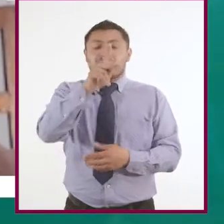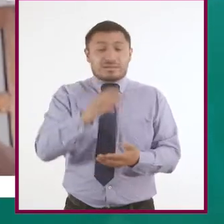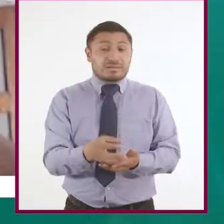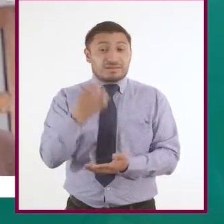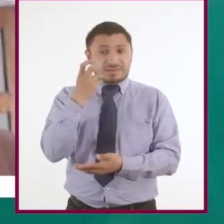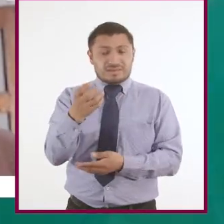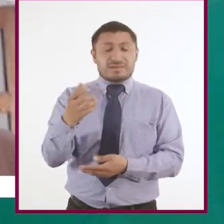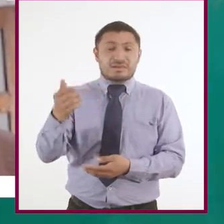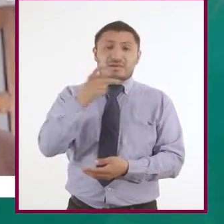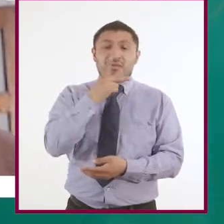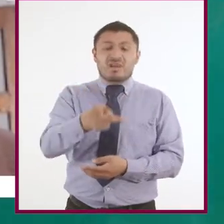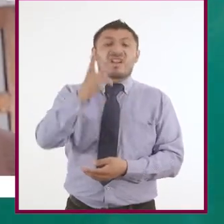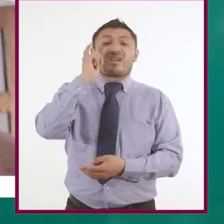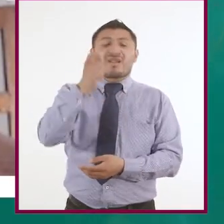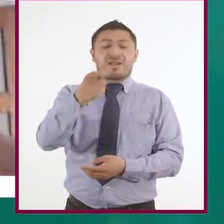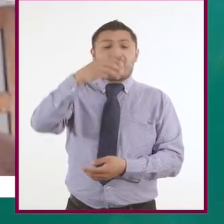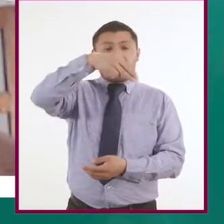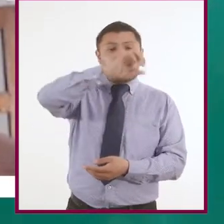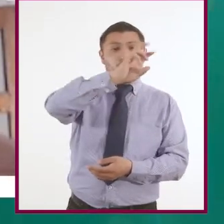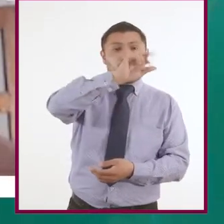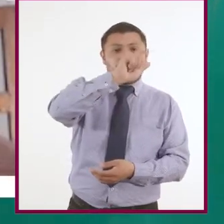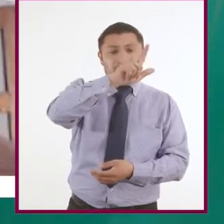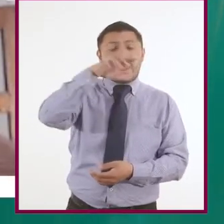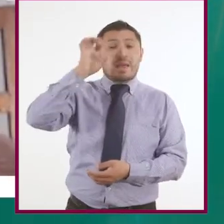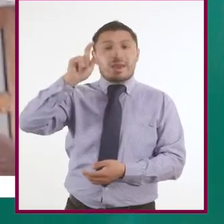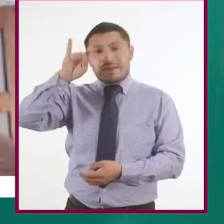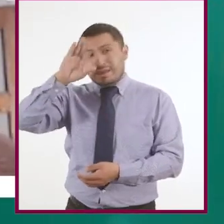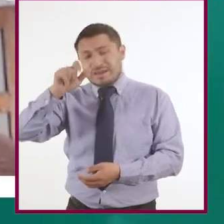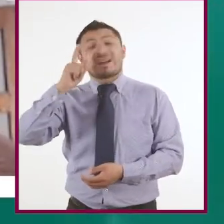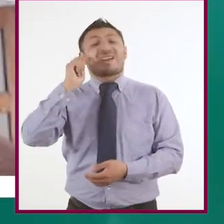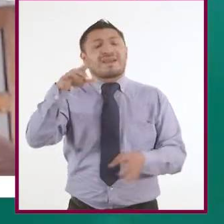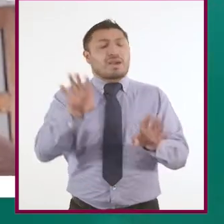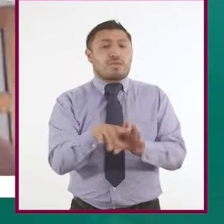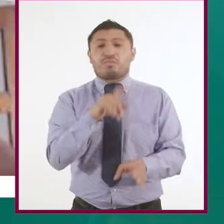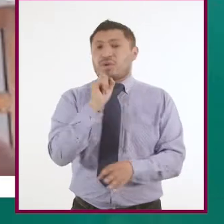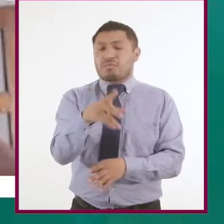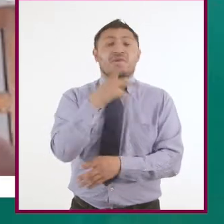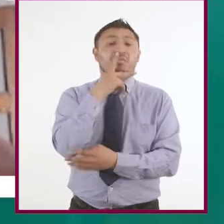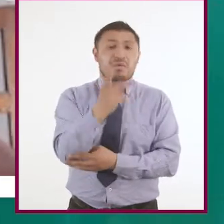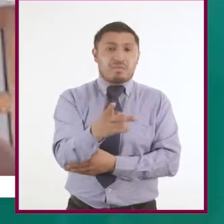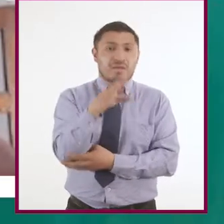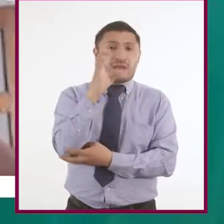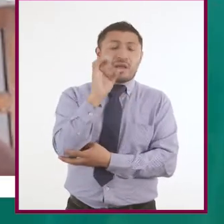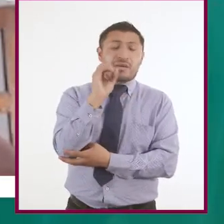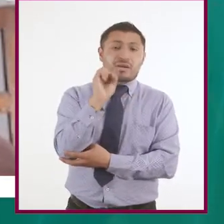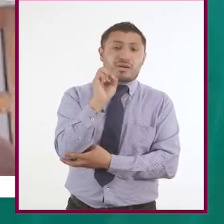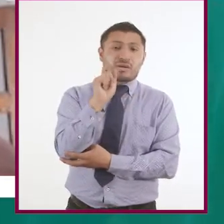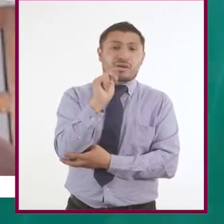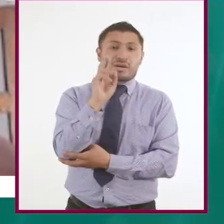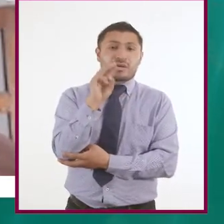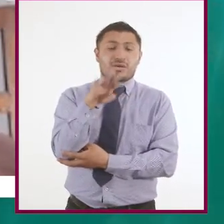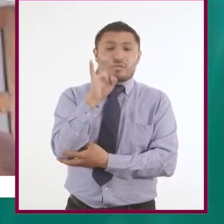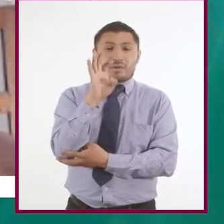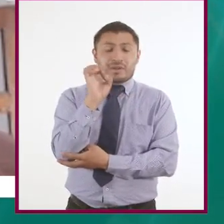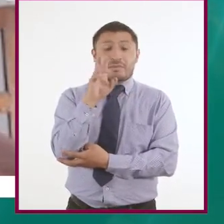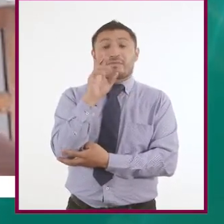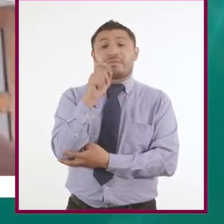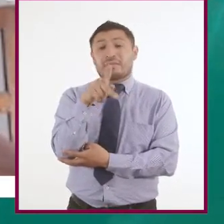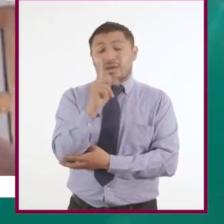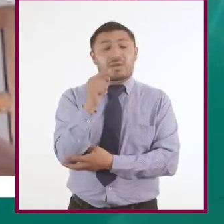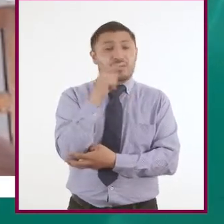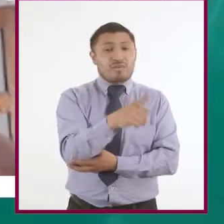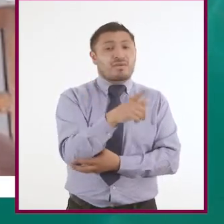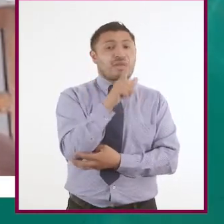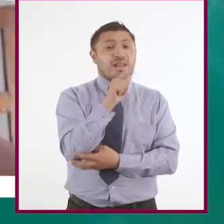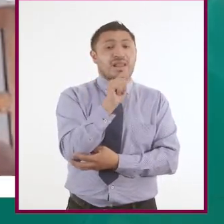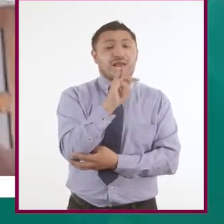la etimología de moral y de ética vienen de la misma palabra, costumbre, pero una está en latín y